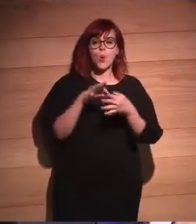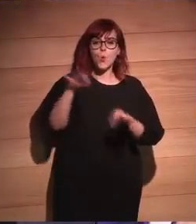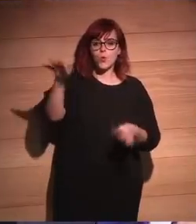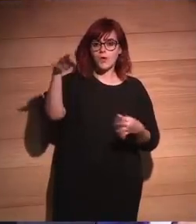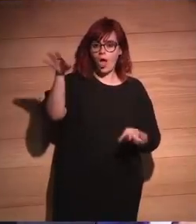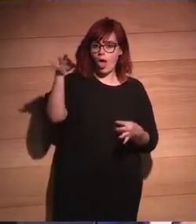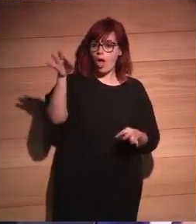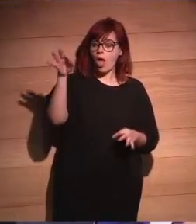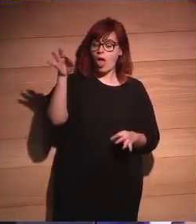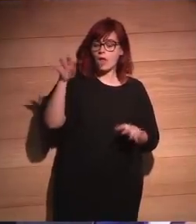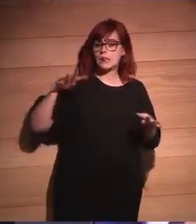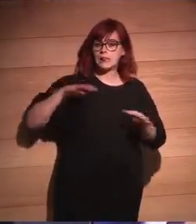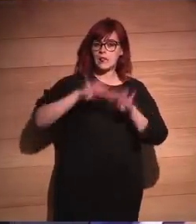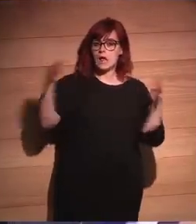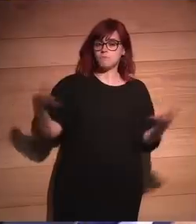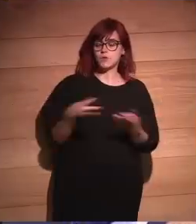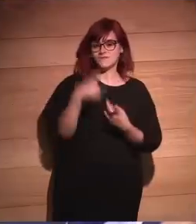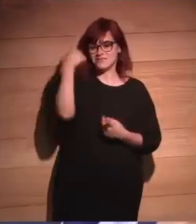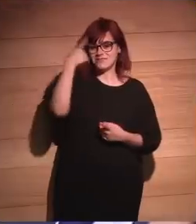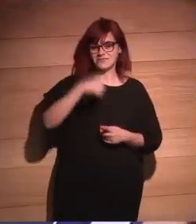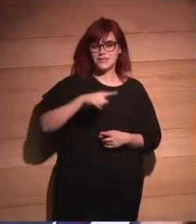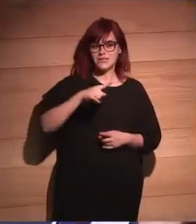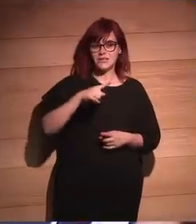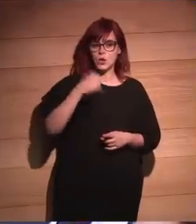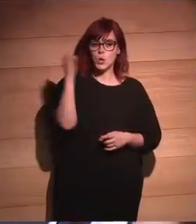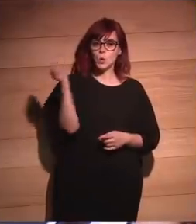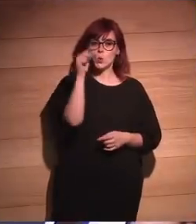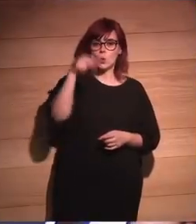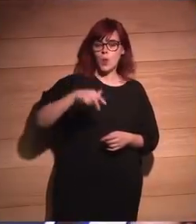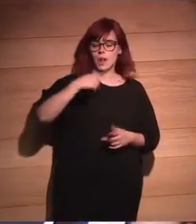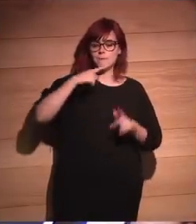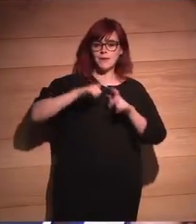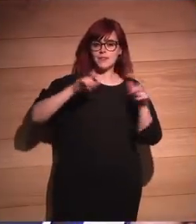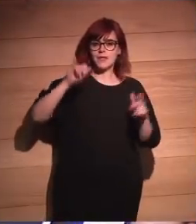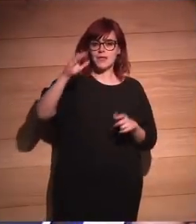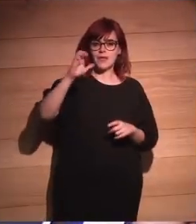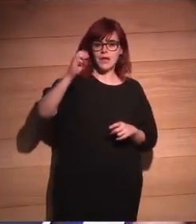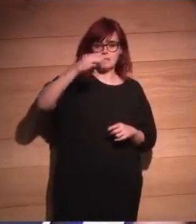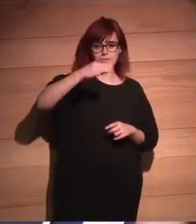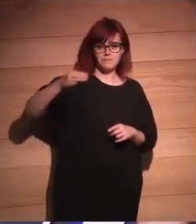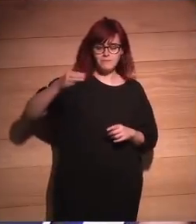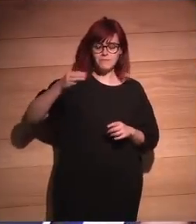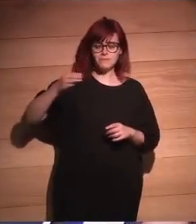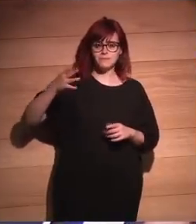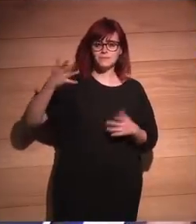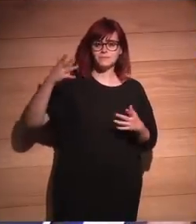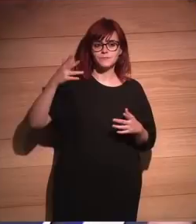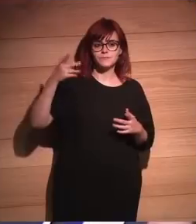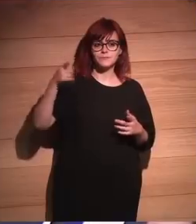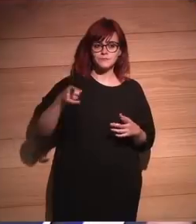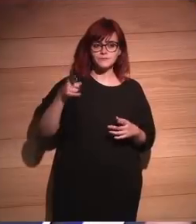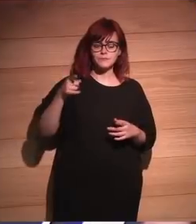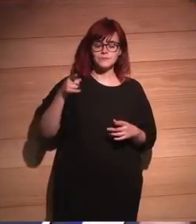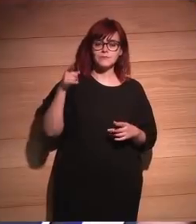por esta entidad que mencionaba Juan en la presentación, que es ICANN, que consigue que